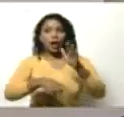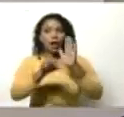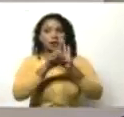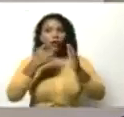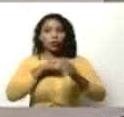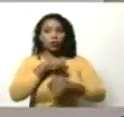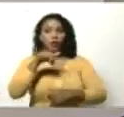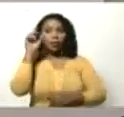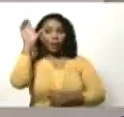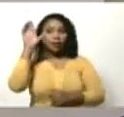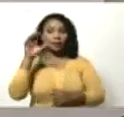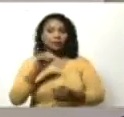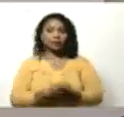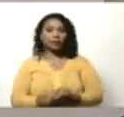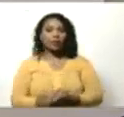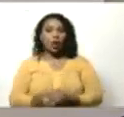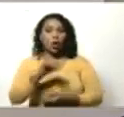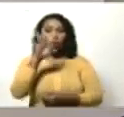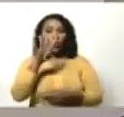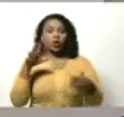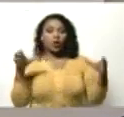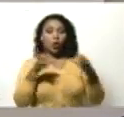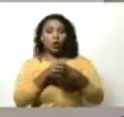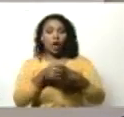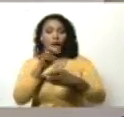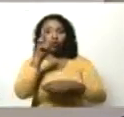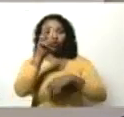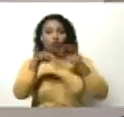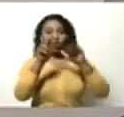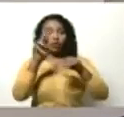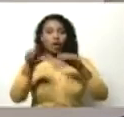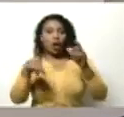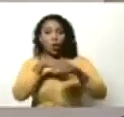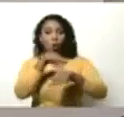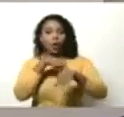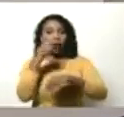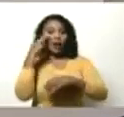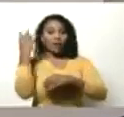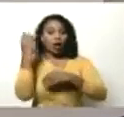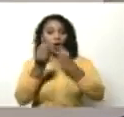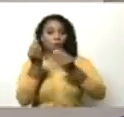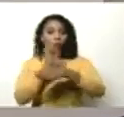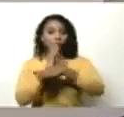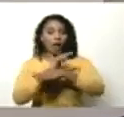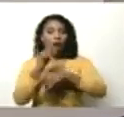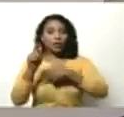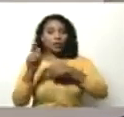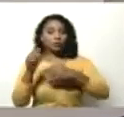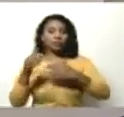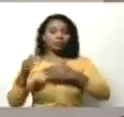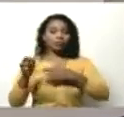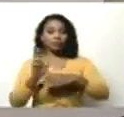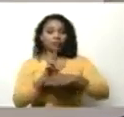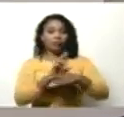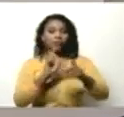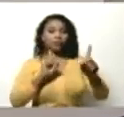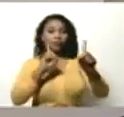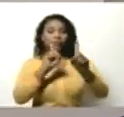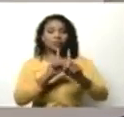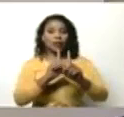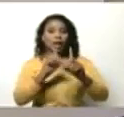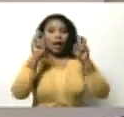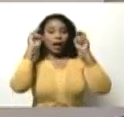nuestro país, Jorge Rodríguez. Cuatro reuniones en menos de 12 horas, para que vean cómo se acelera a este ritmo, van a acercarse a